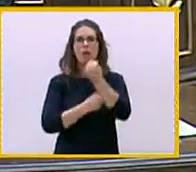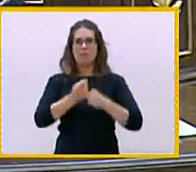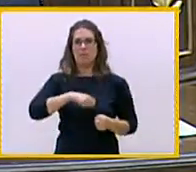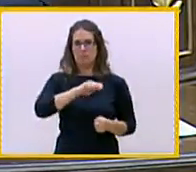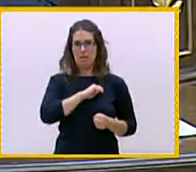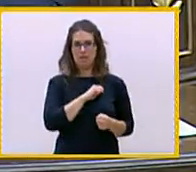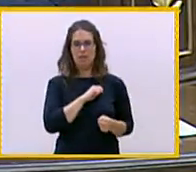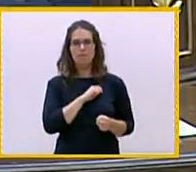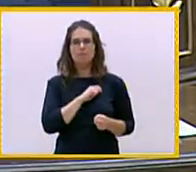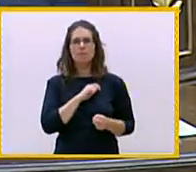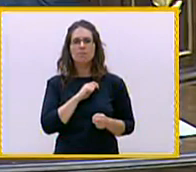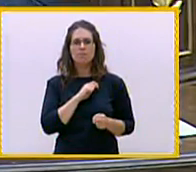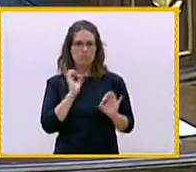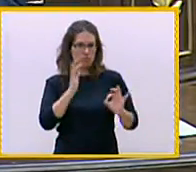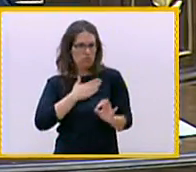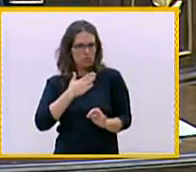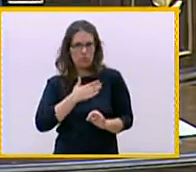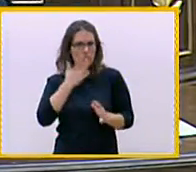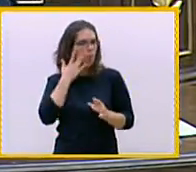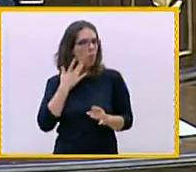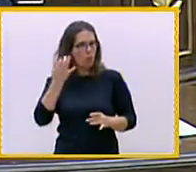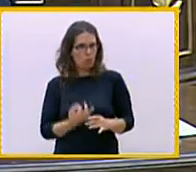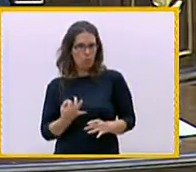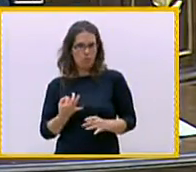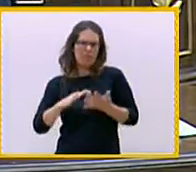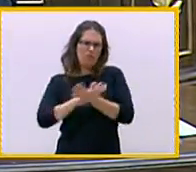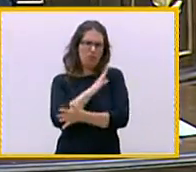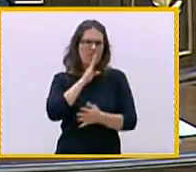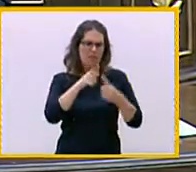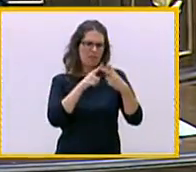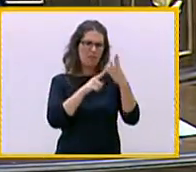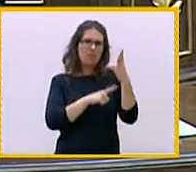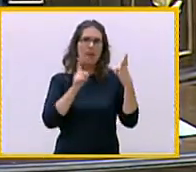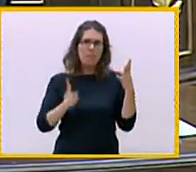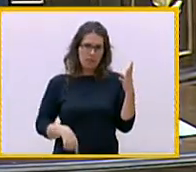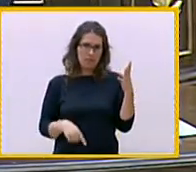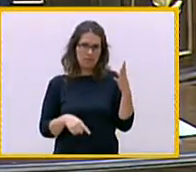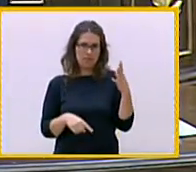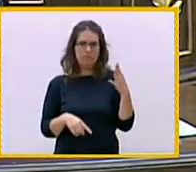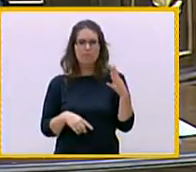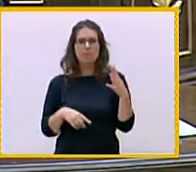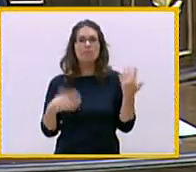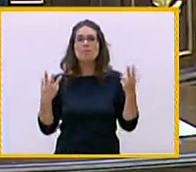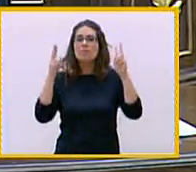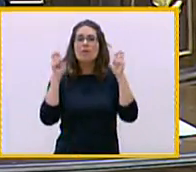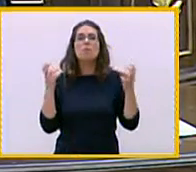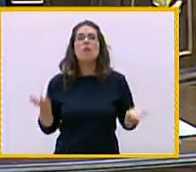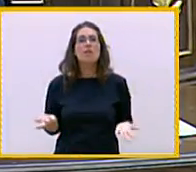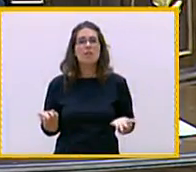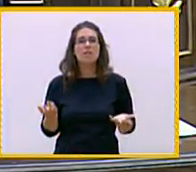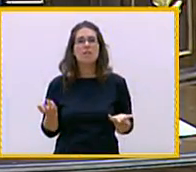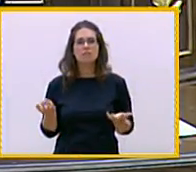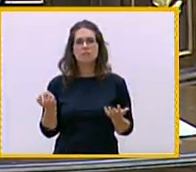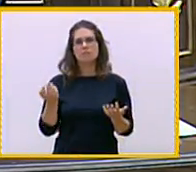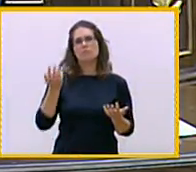que se proyecta sobre los que anteriormente he mencionado, agravando su incidencia, es el de la corrección de los desequilibrios